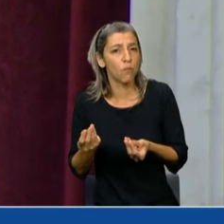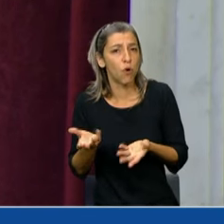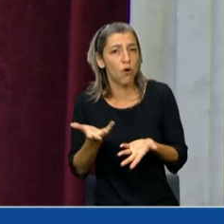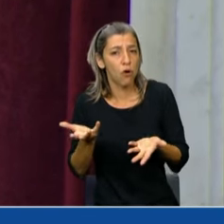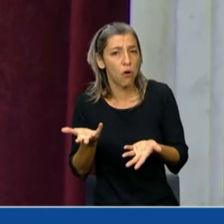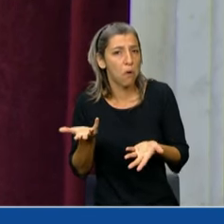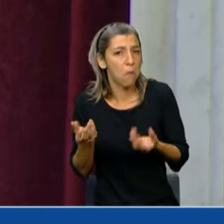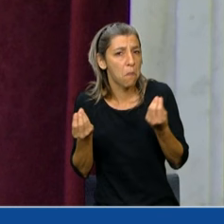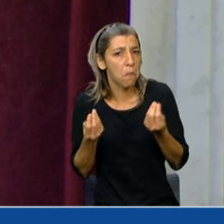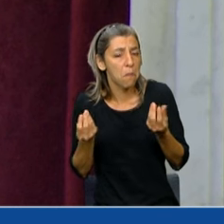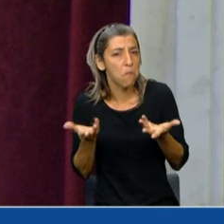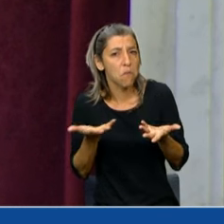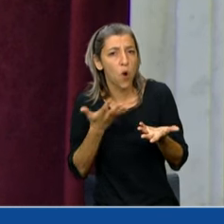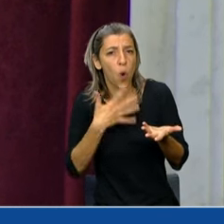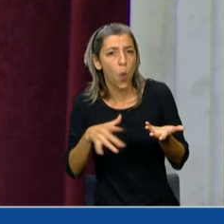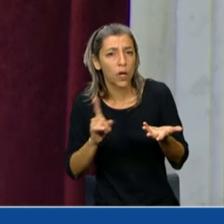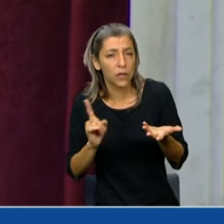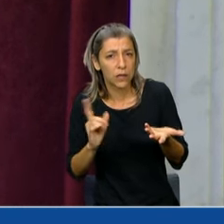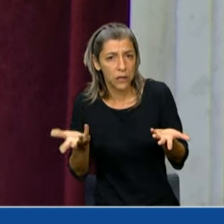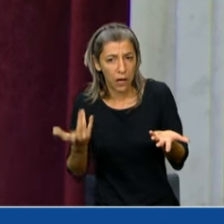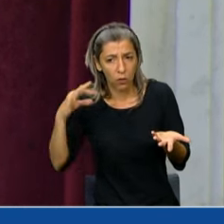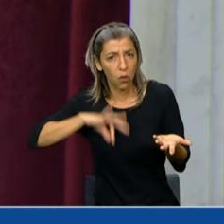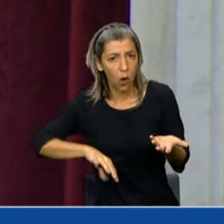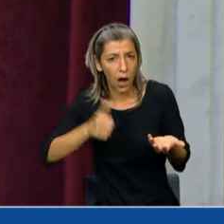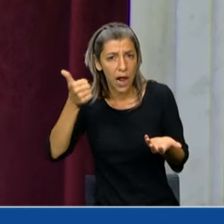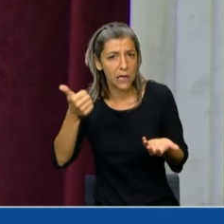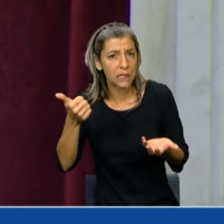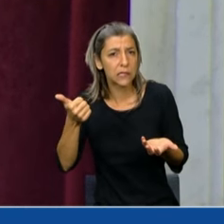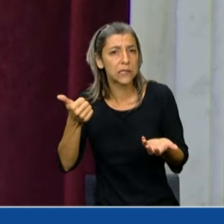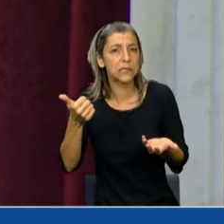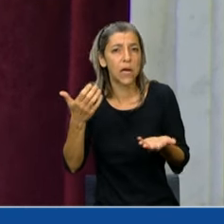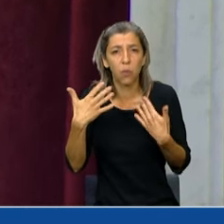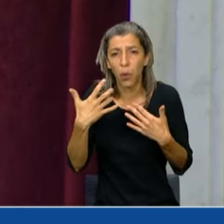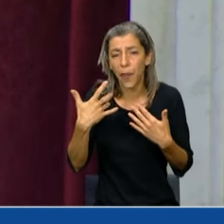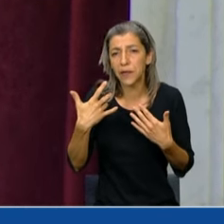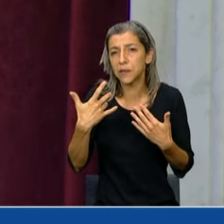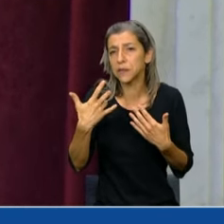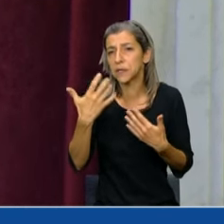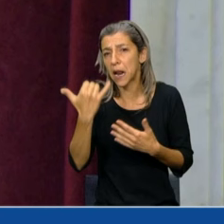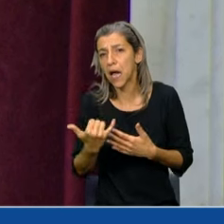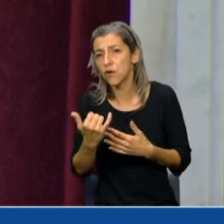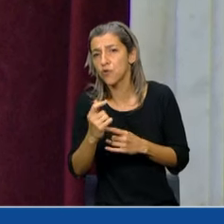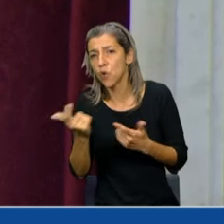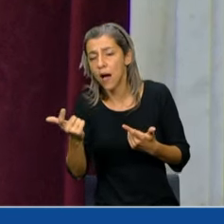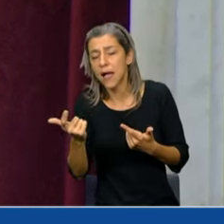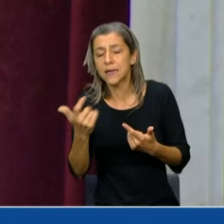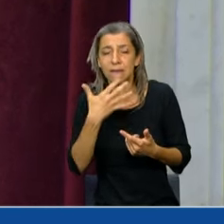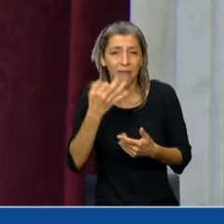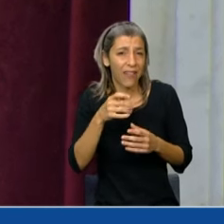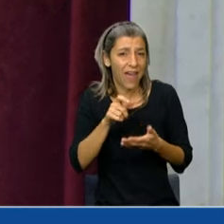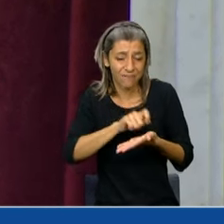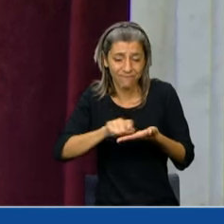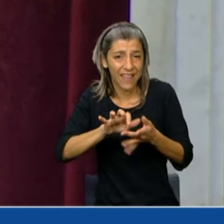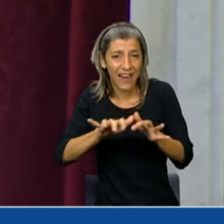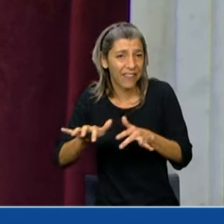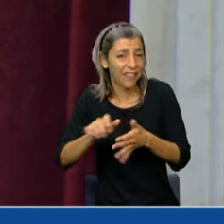exento si significa que puede estar alcanzado por ganancias o no la verdad que tiene muy mala técnica legislativa y realmente no